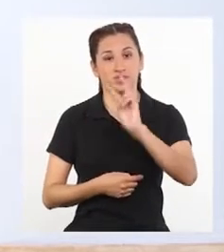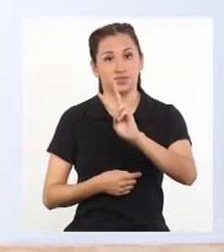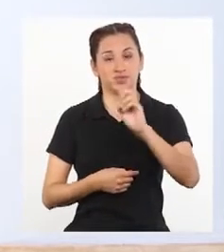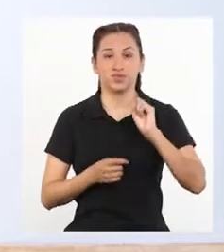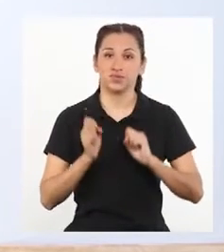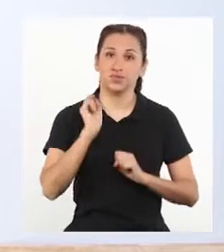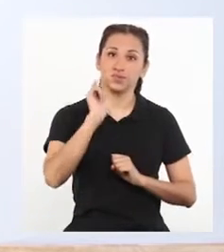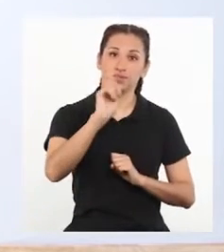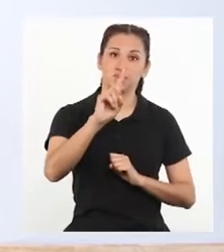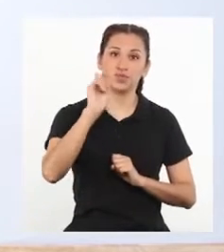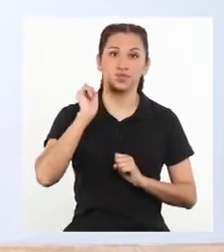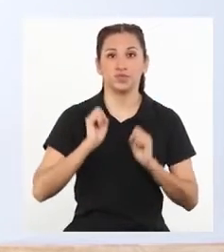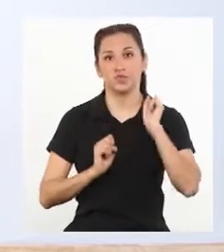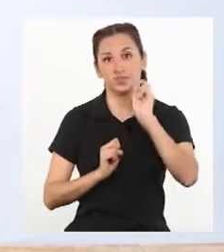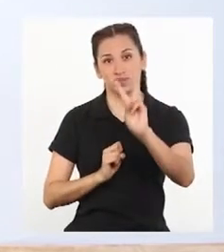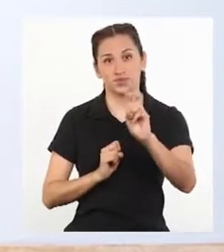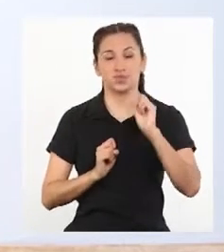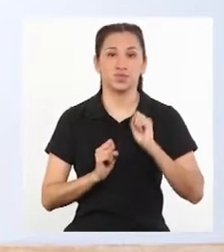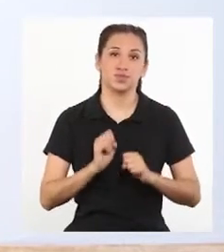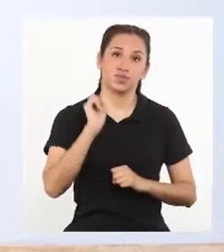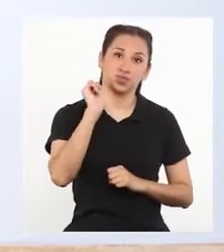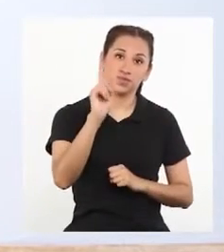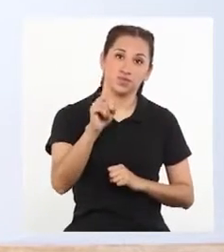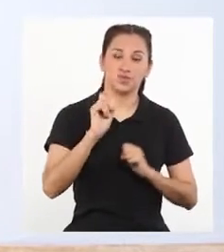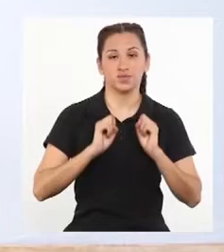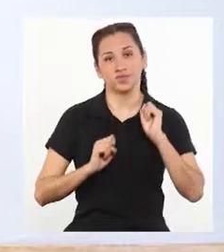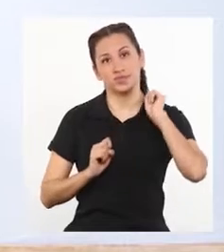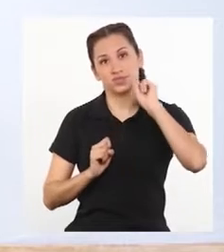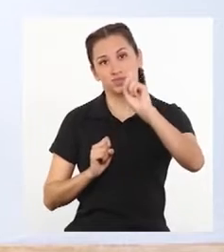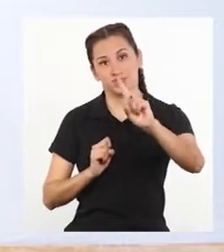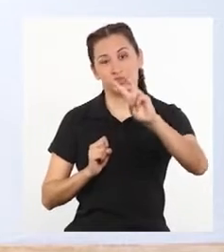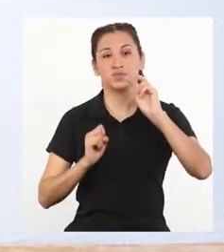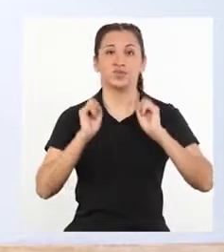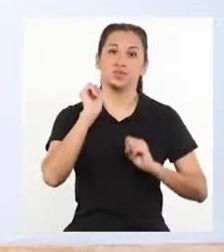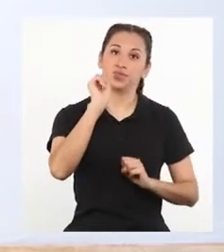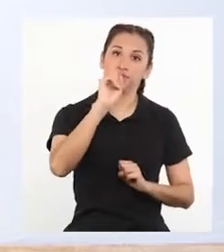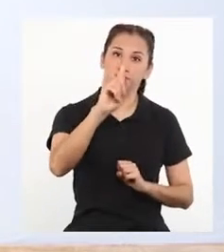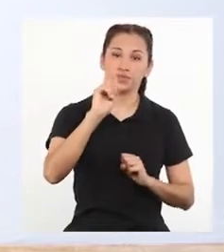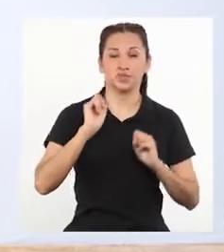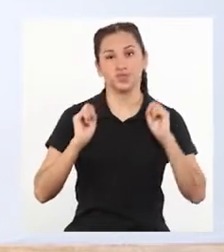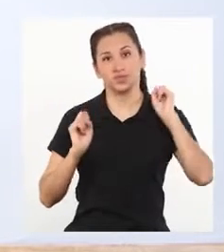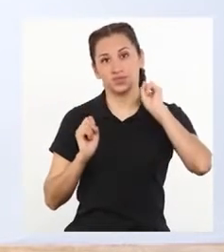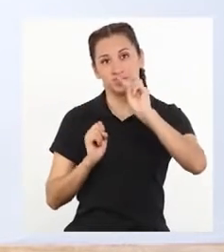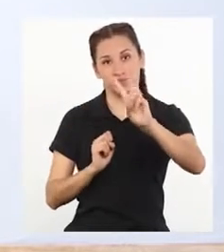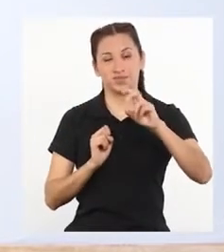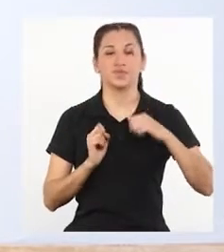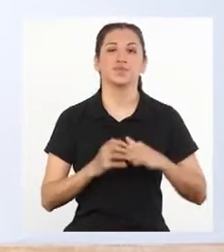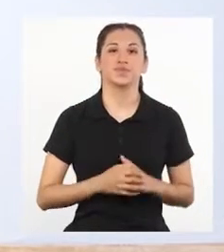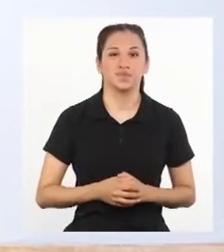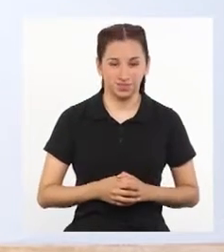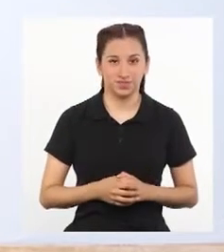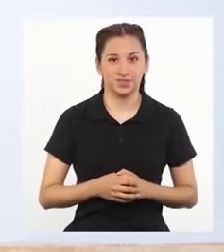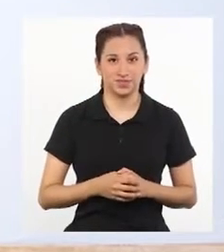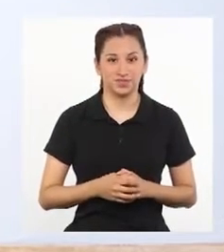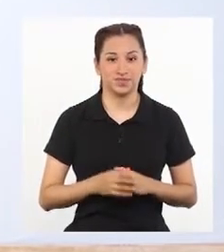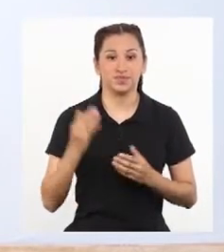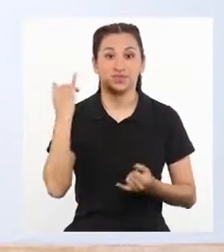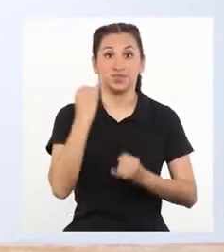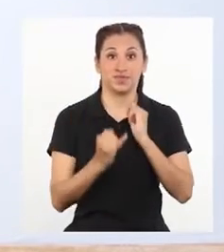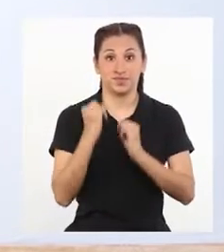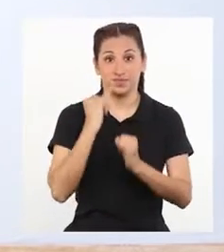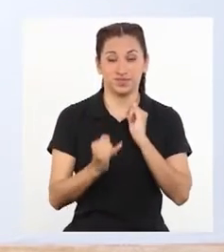Un. Y dos. Y uno. Y dos. Y uno. Y dos. Y uno. Y dos.